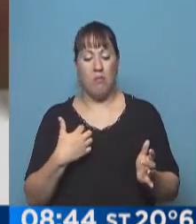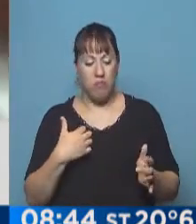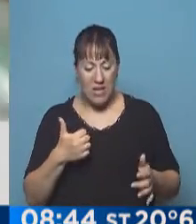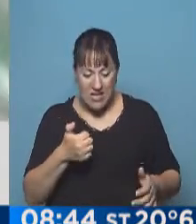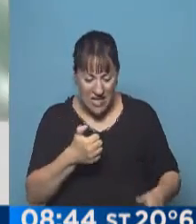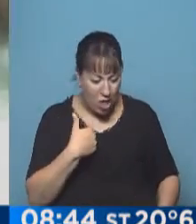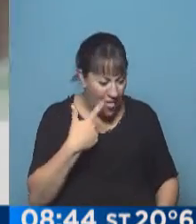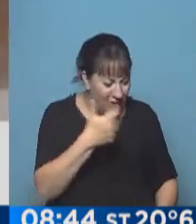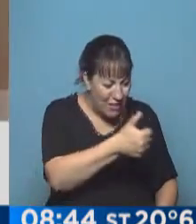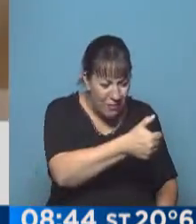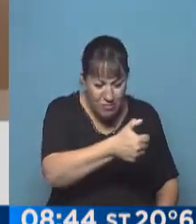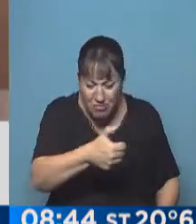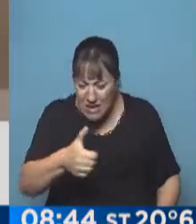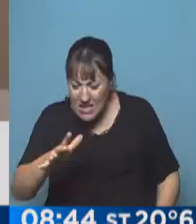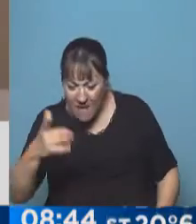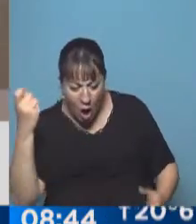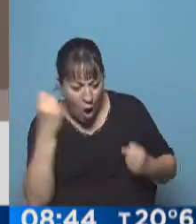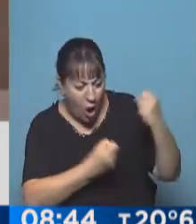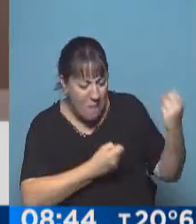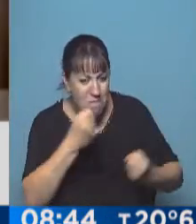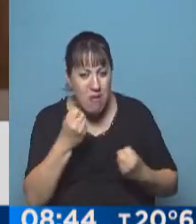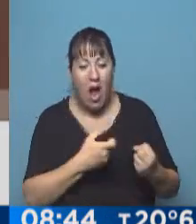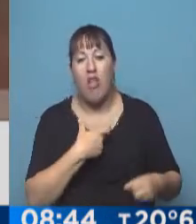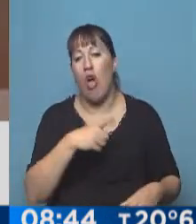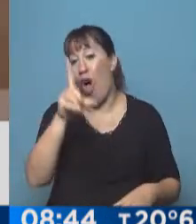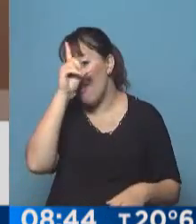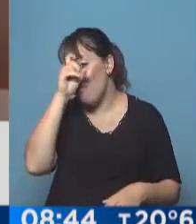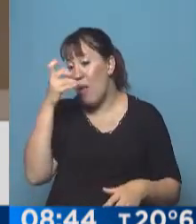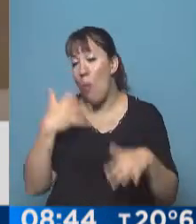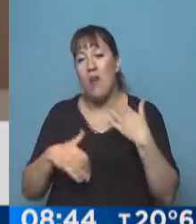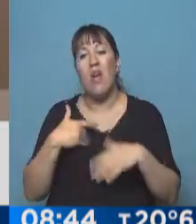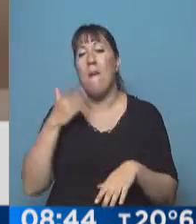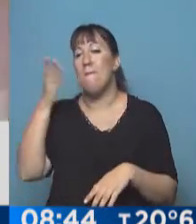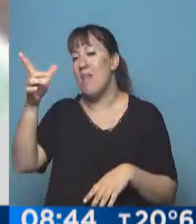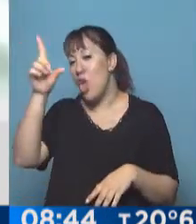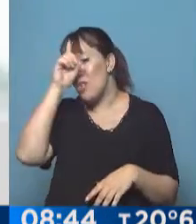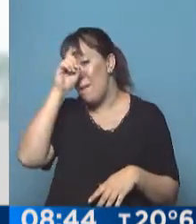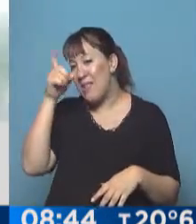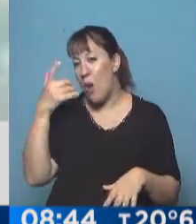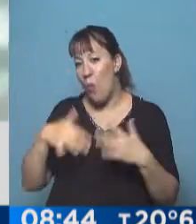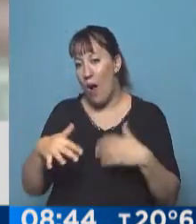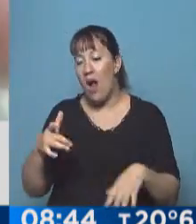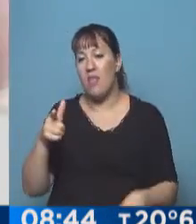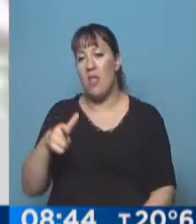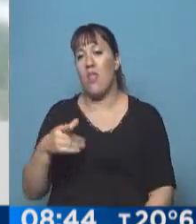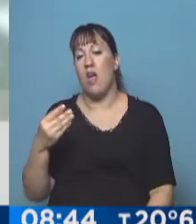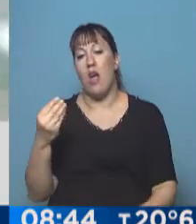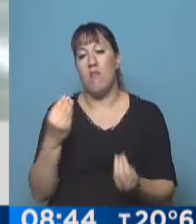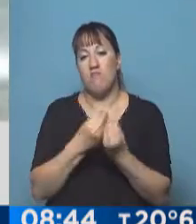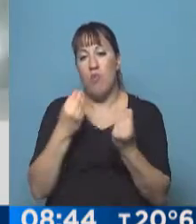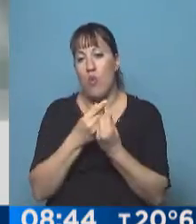encendedor y estaba golpeado. Fui a la guardia, pedí que el médico de guardia me atendiera. Se llenó de